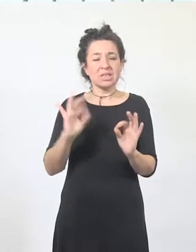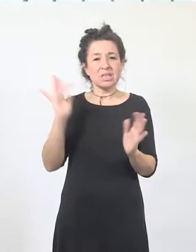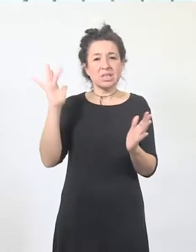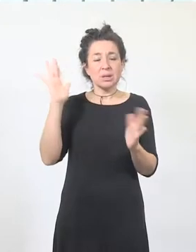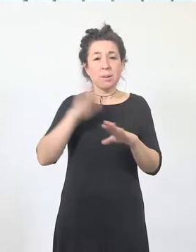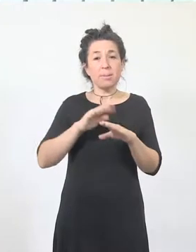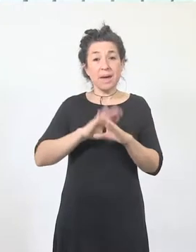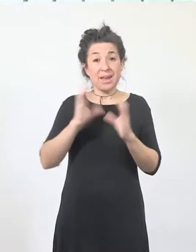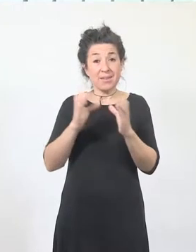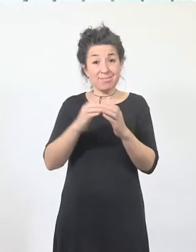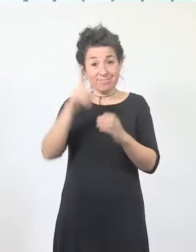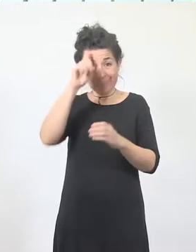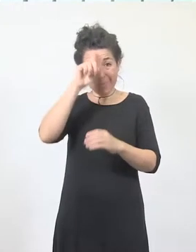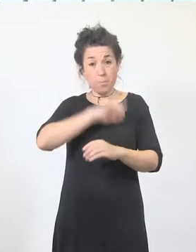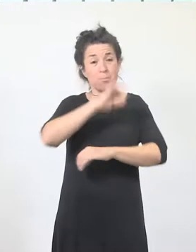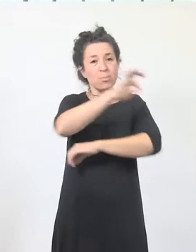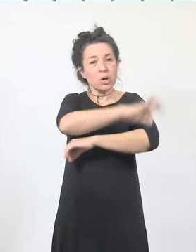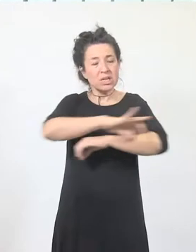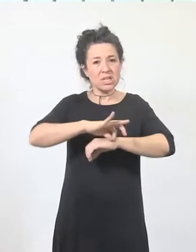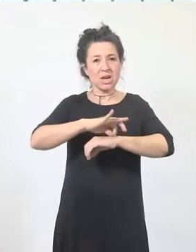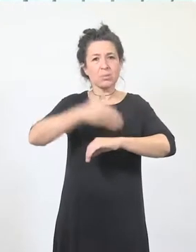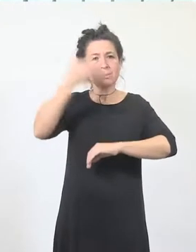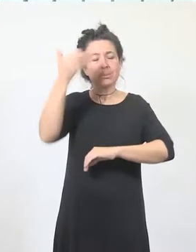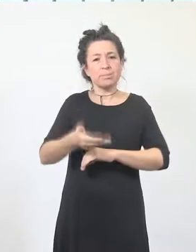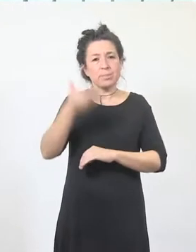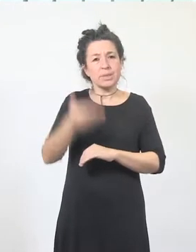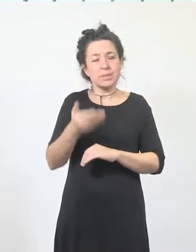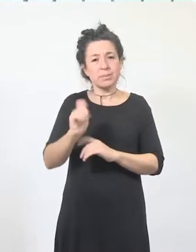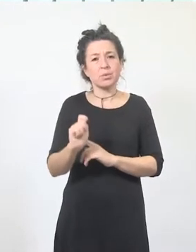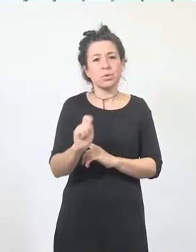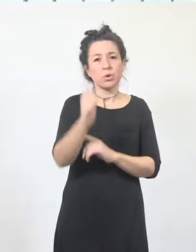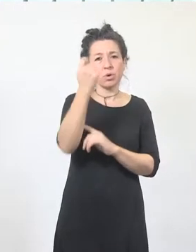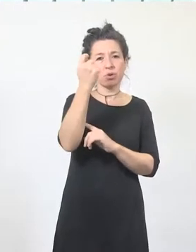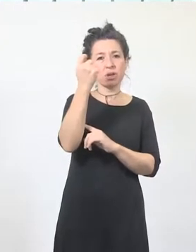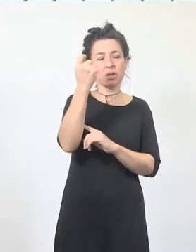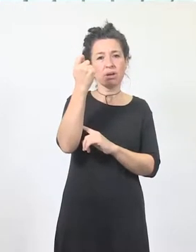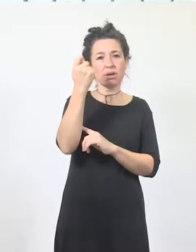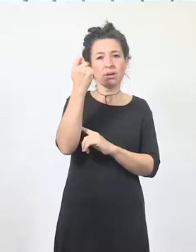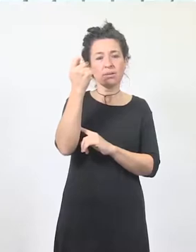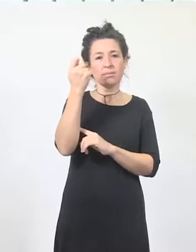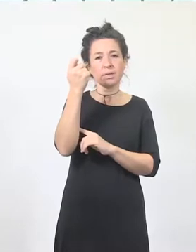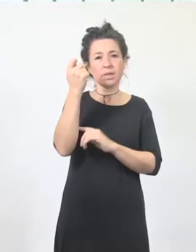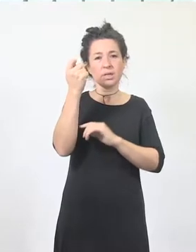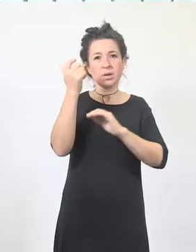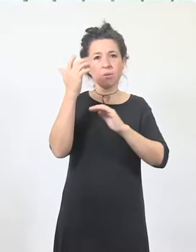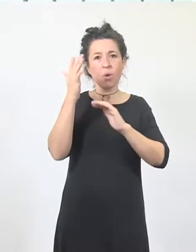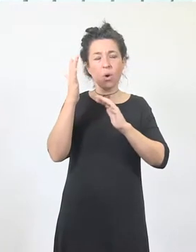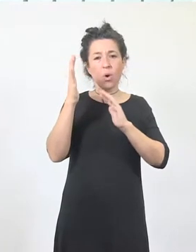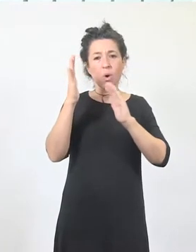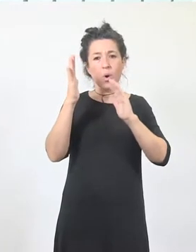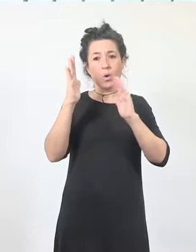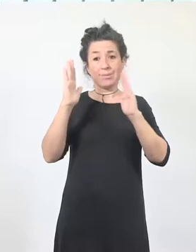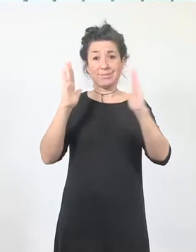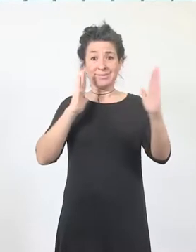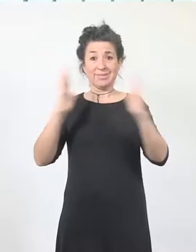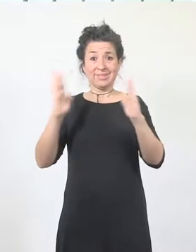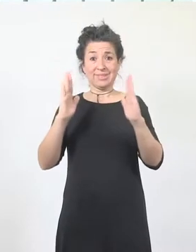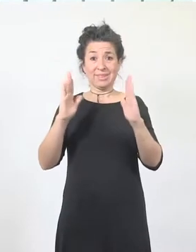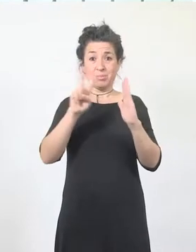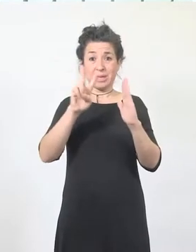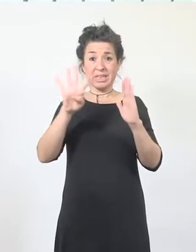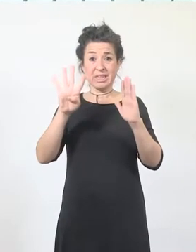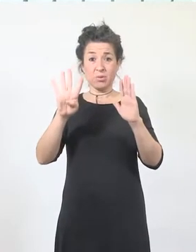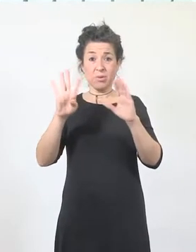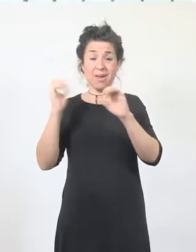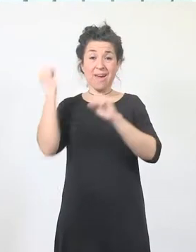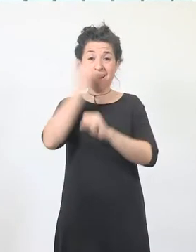muy importante para el Polisario conseguir que, por lo menos en estos 29 años, ha intentado que